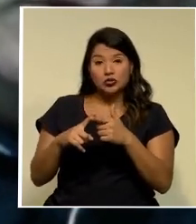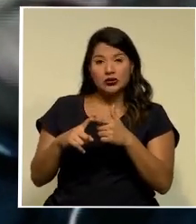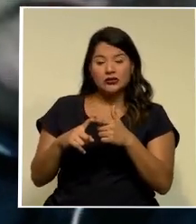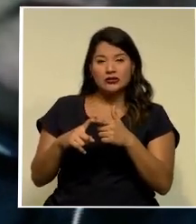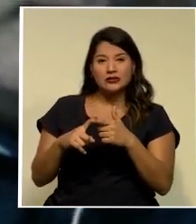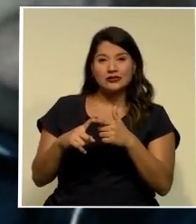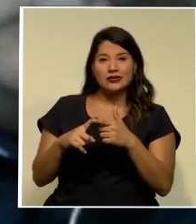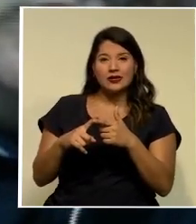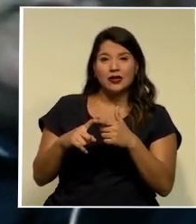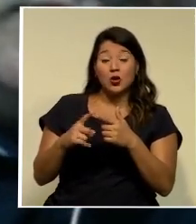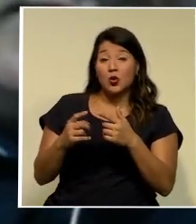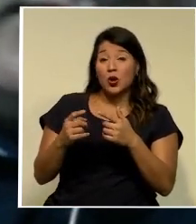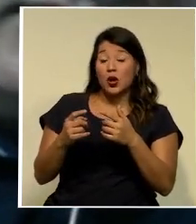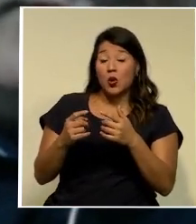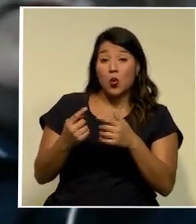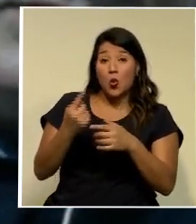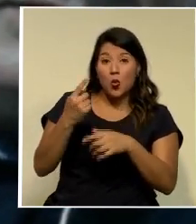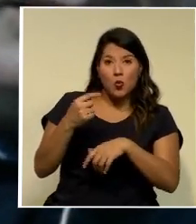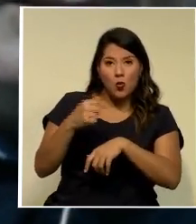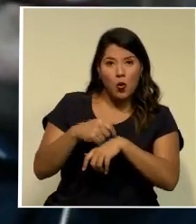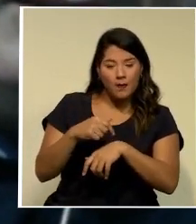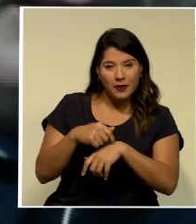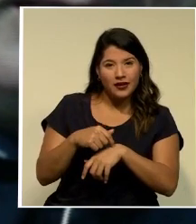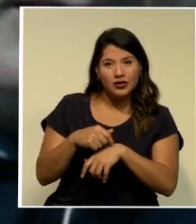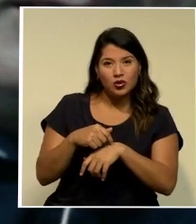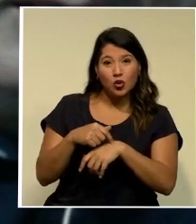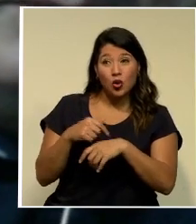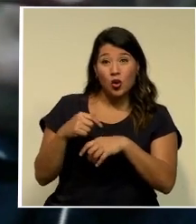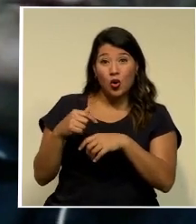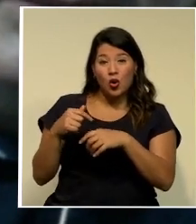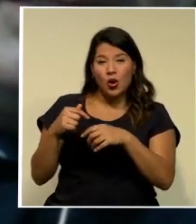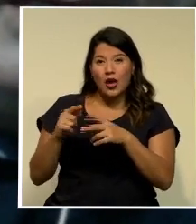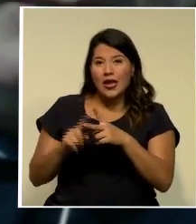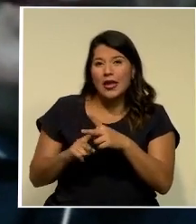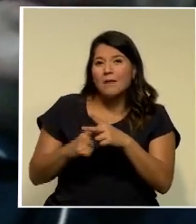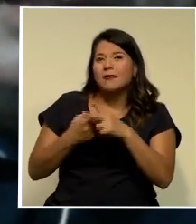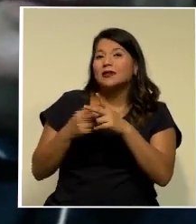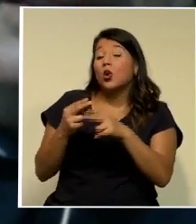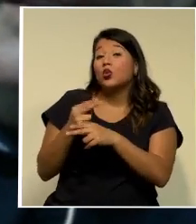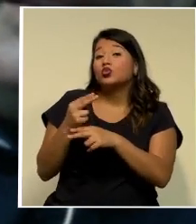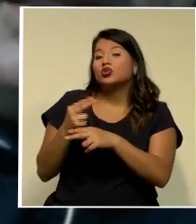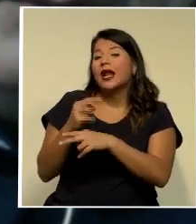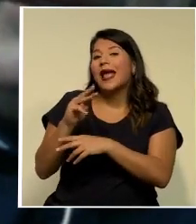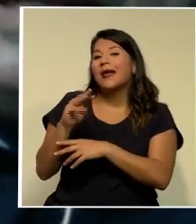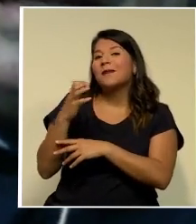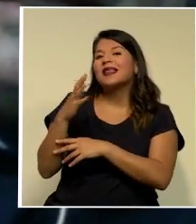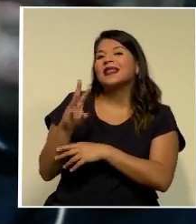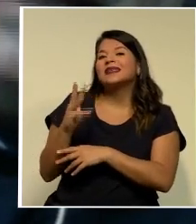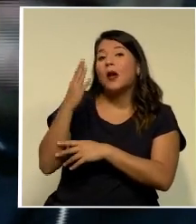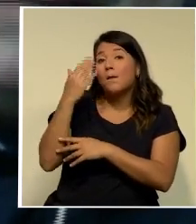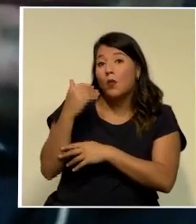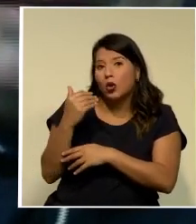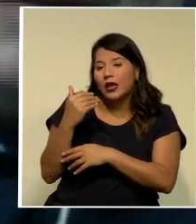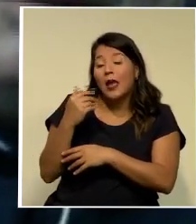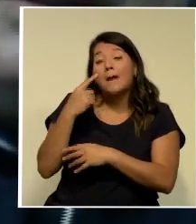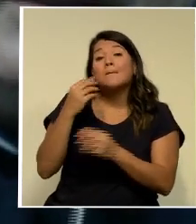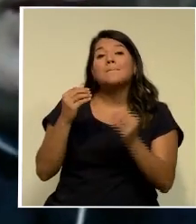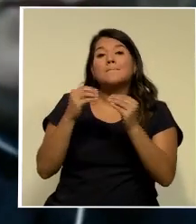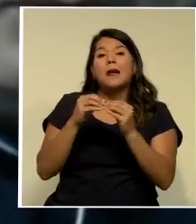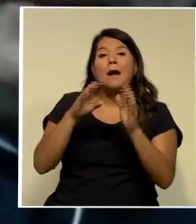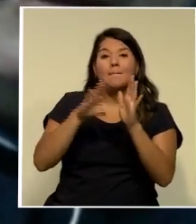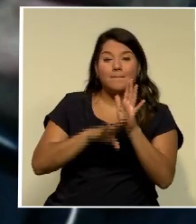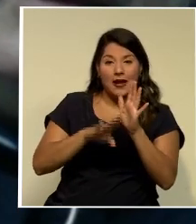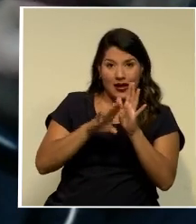digamos, mucho de las fuerzas de la guerrilla empezaron a utilizar el M16, y era porque a la guerrilla le salía más barato, en vez de